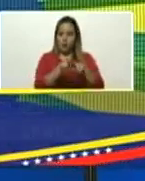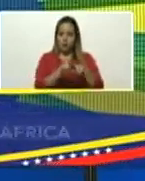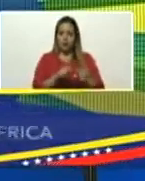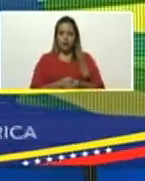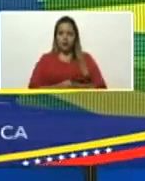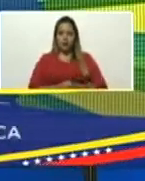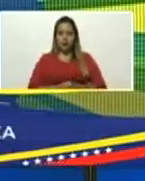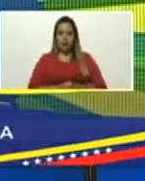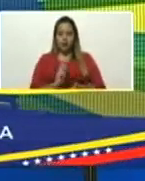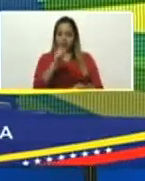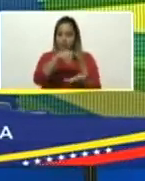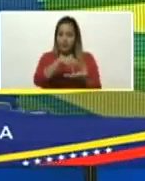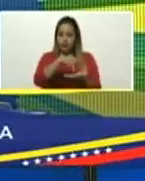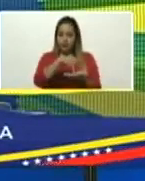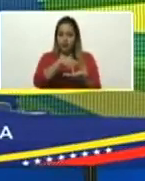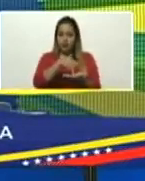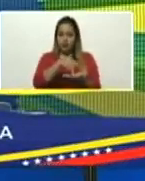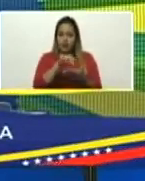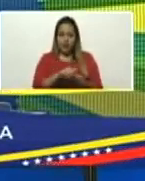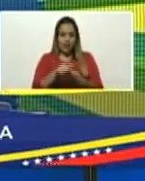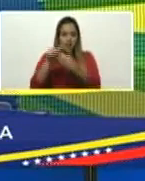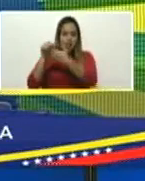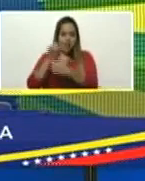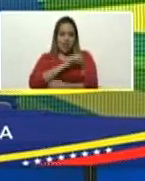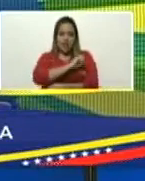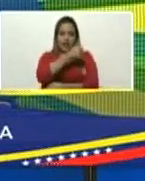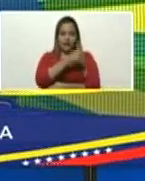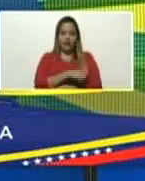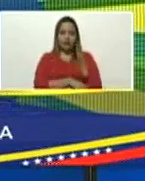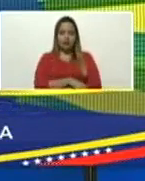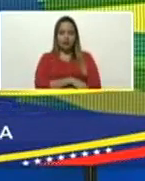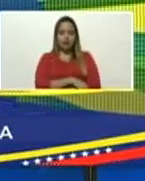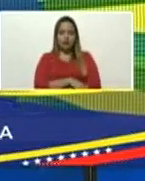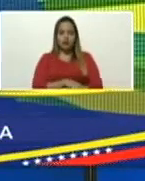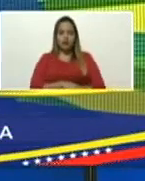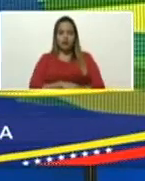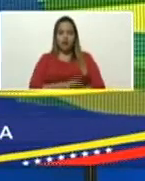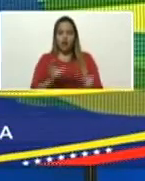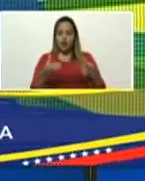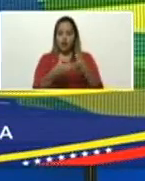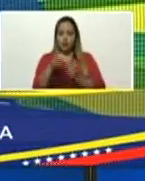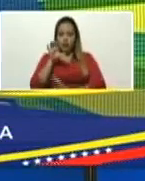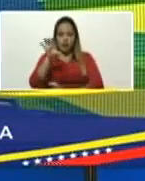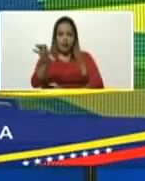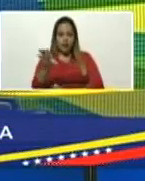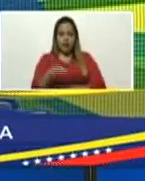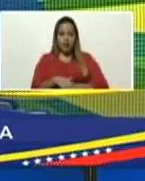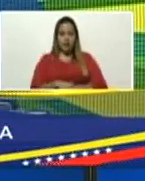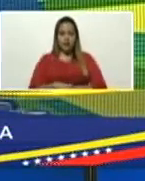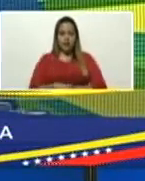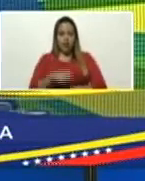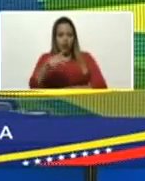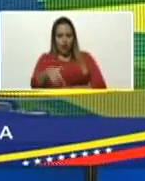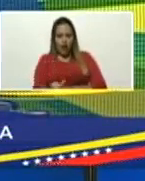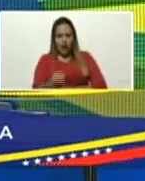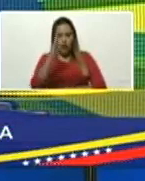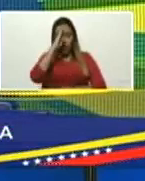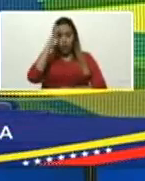se encuentran líderes y jefes del gran polo patriótico. Hoy tuvieron a